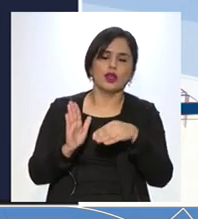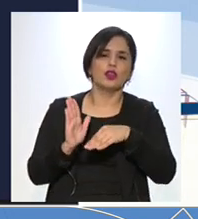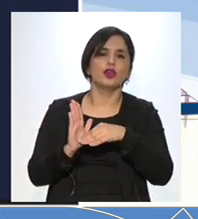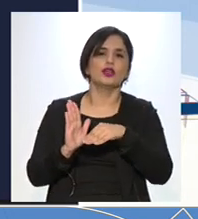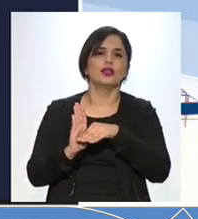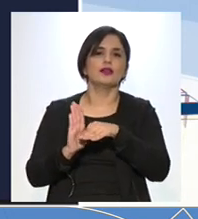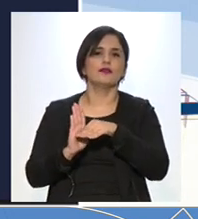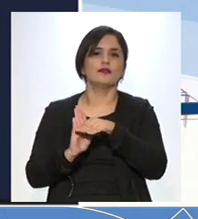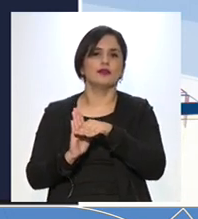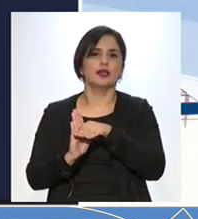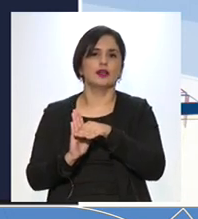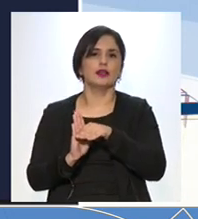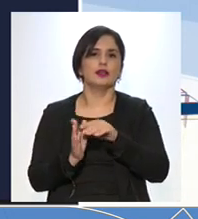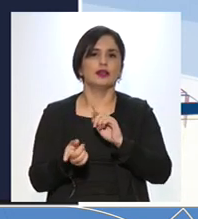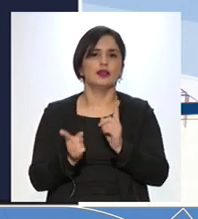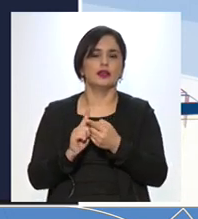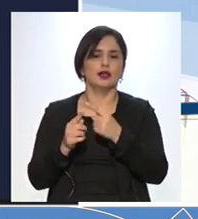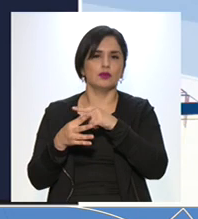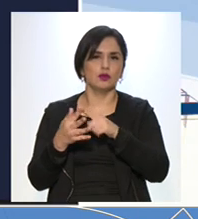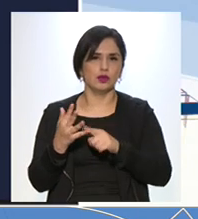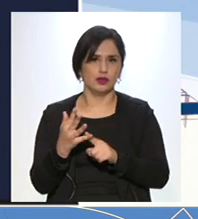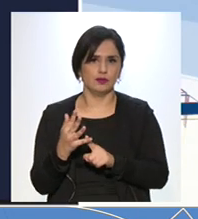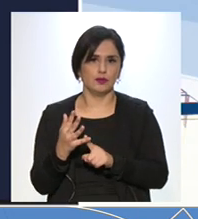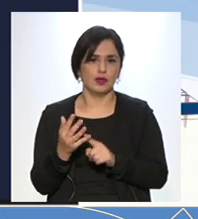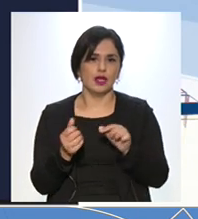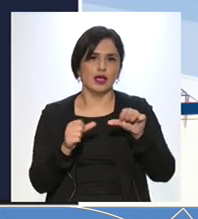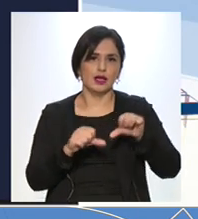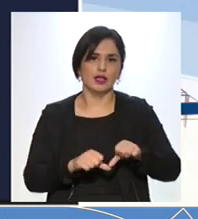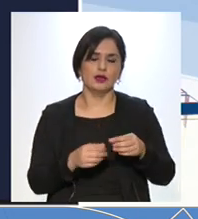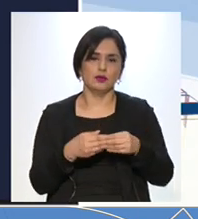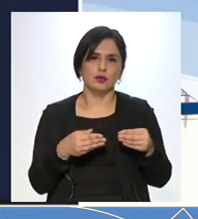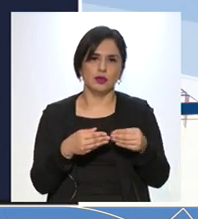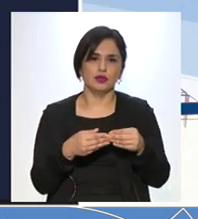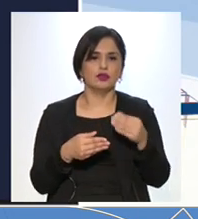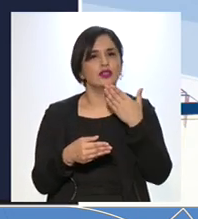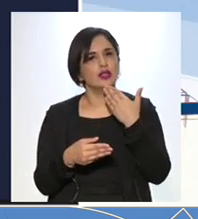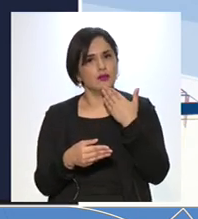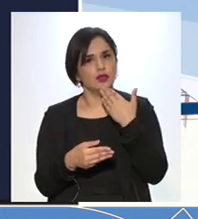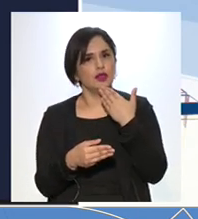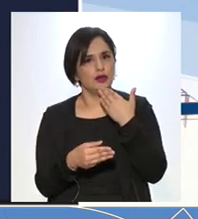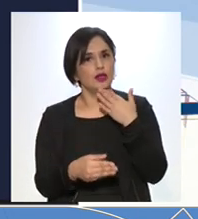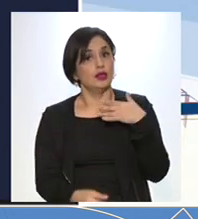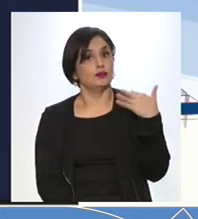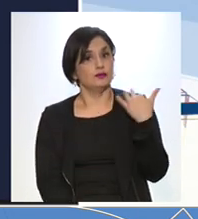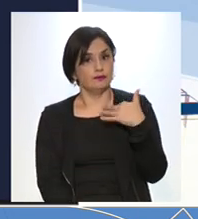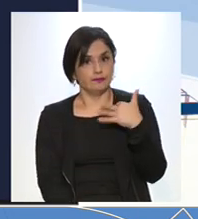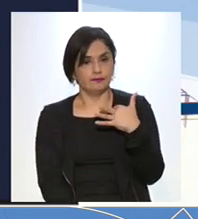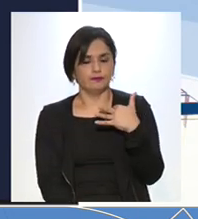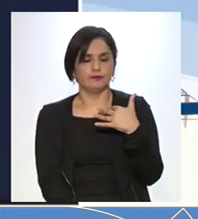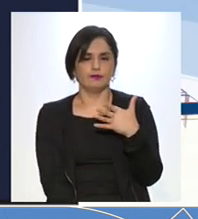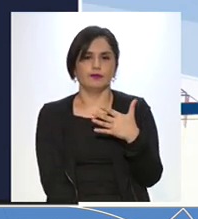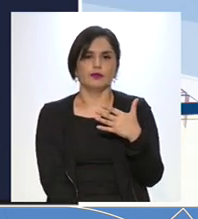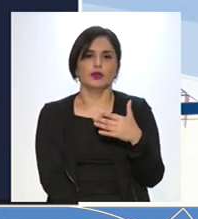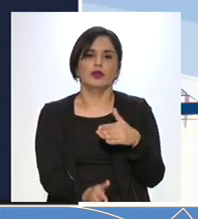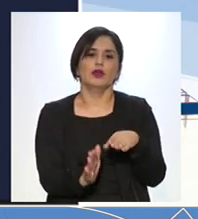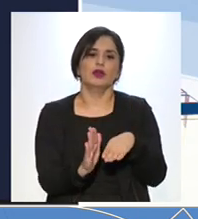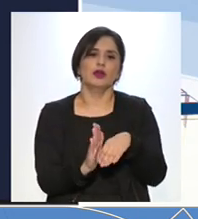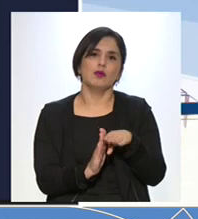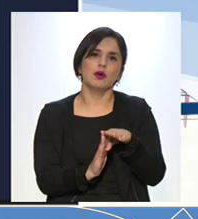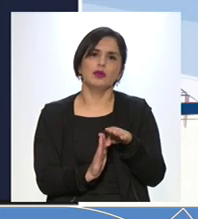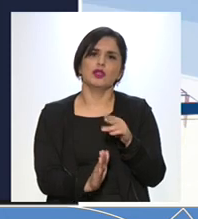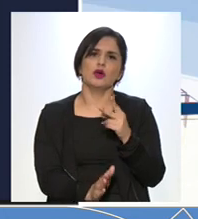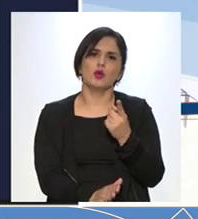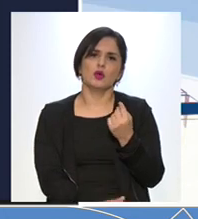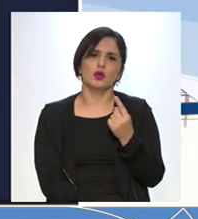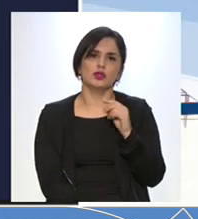para el tipo de cambio multilateral. La depreciación del peso en términos reales también ha sido significativa, con un tipo de cambio real que ha aumentado algo más de